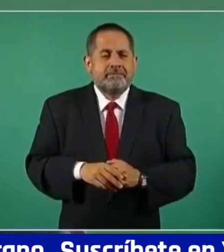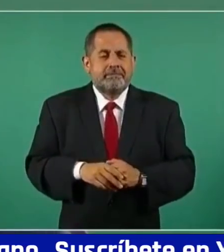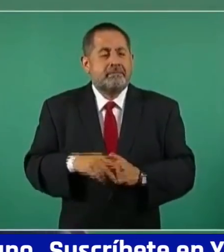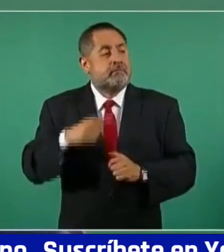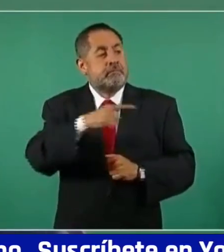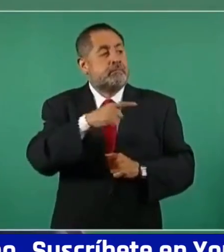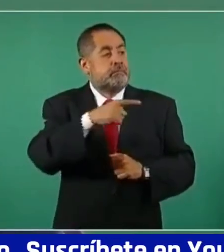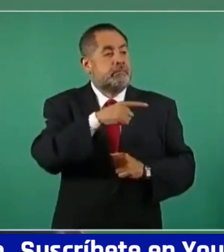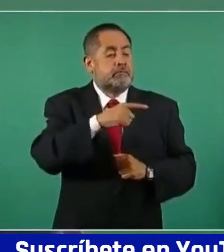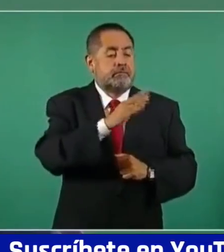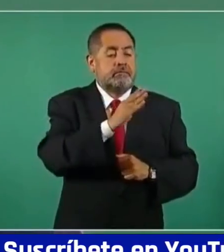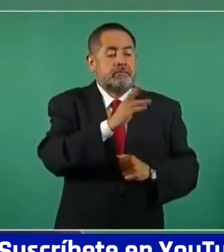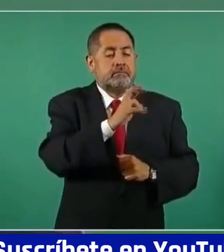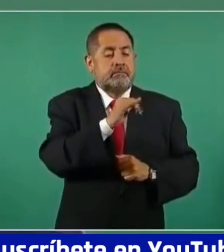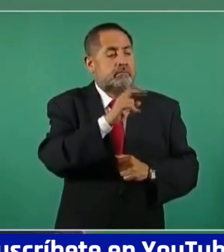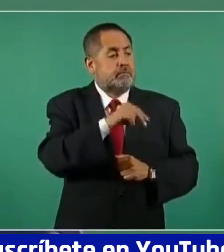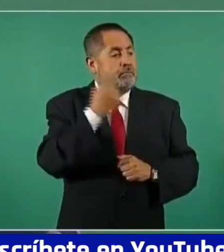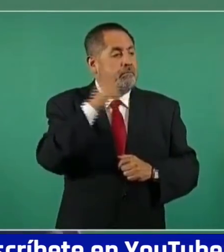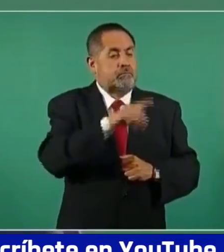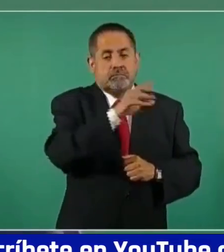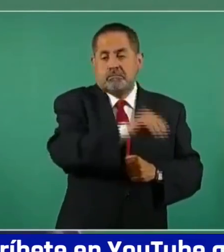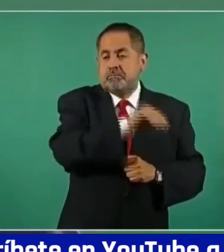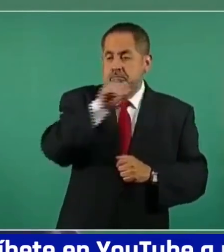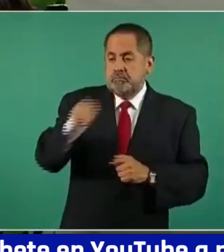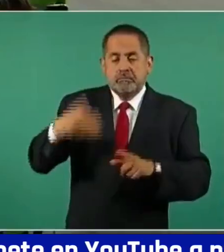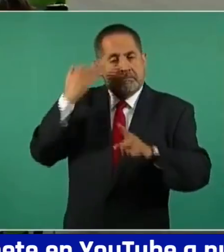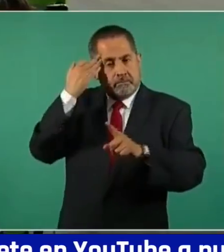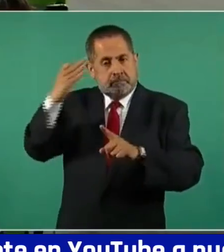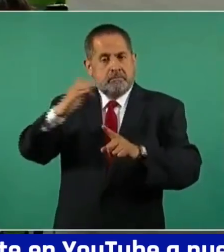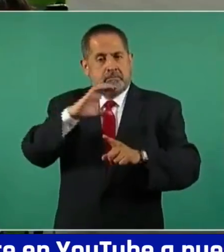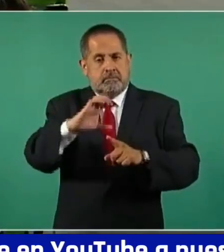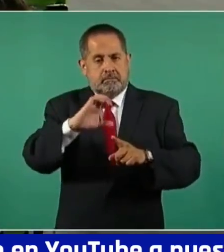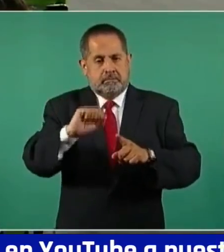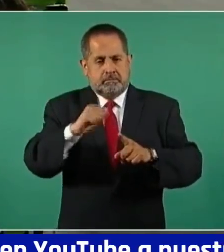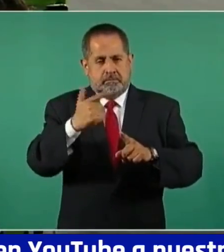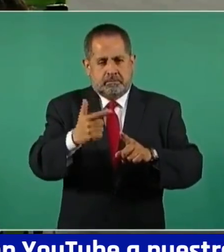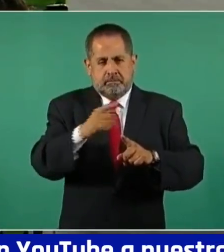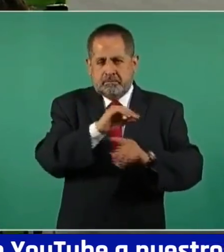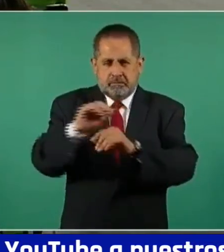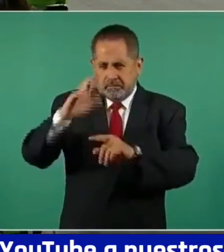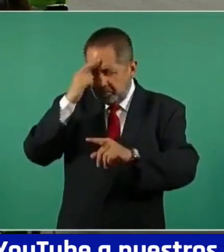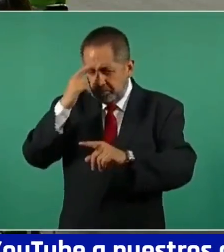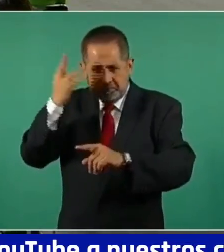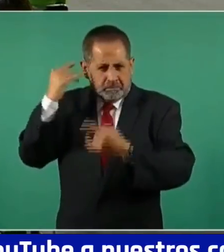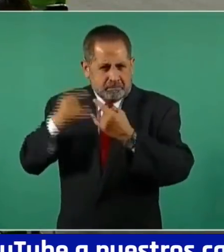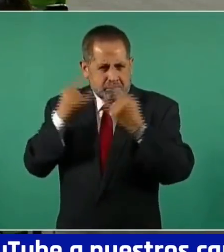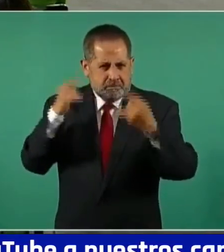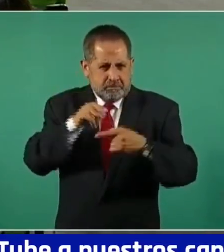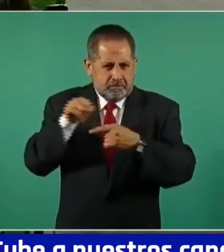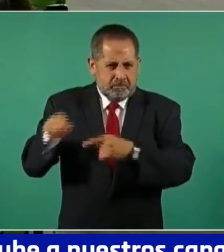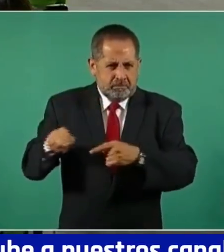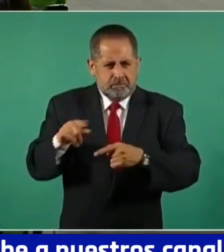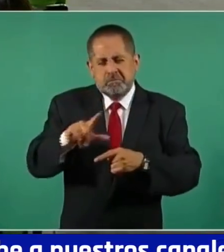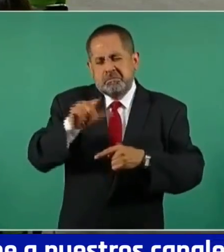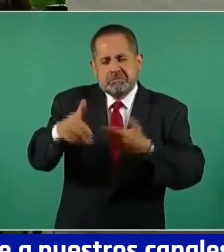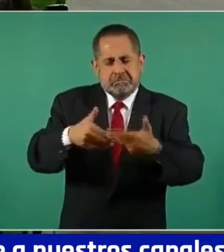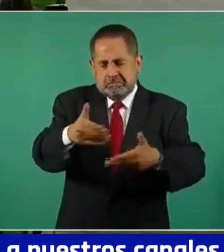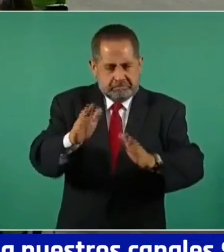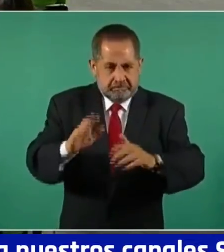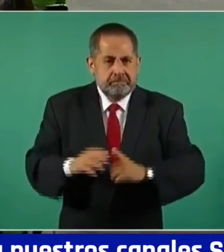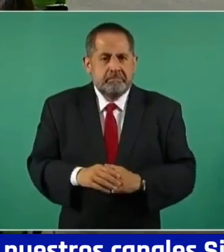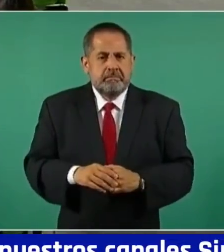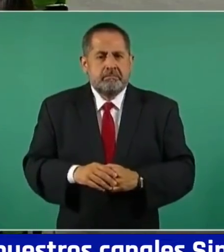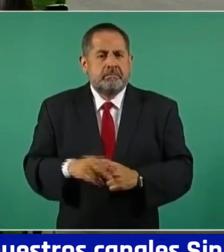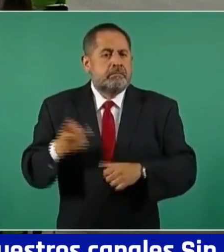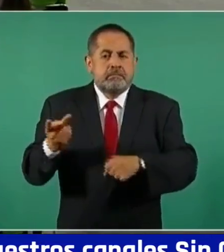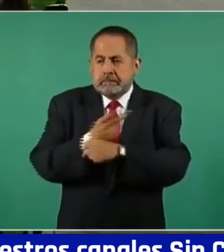mandó el señor Brillón en la época de Salinas. ¿Se acuerdan de eso? O posteriormente.